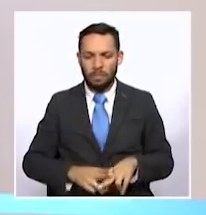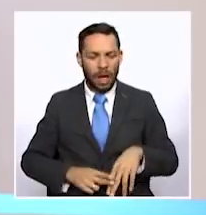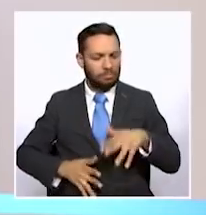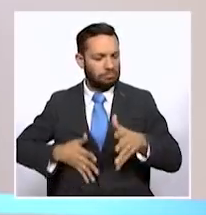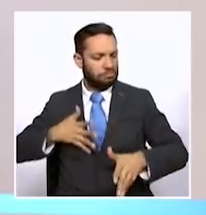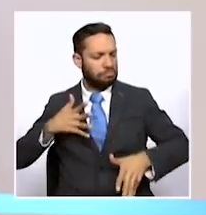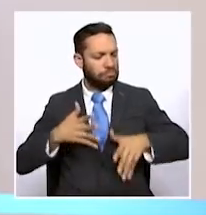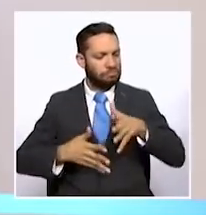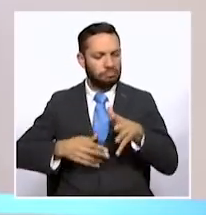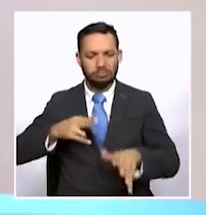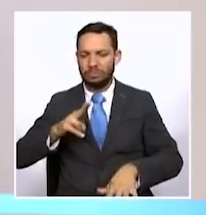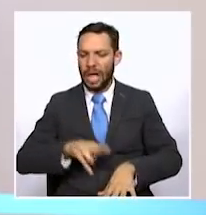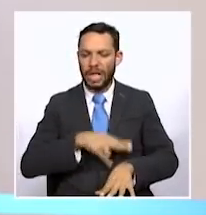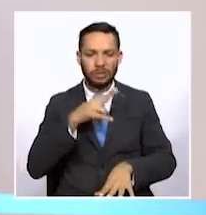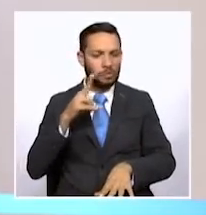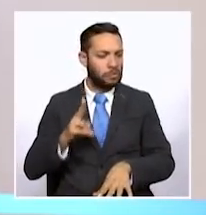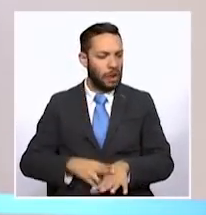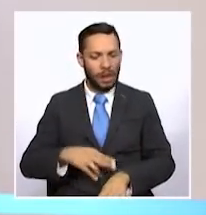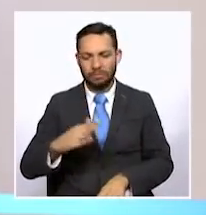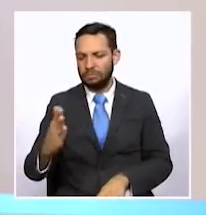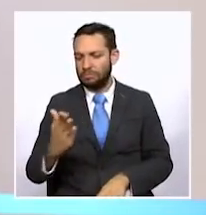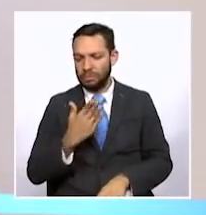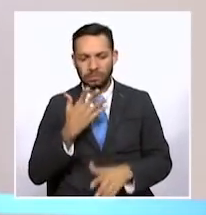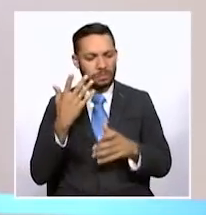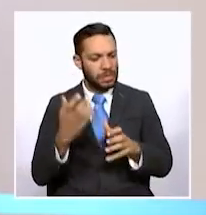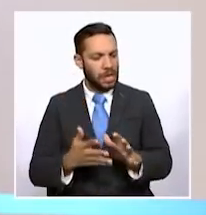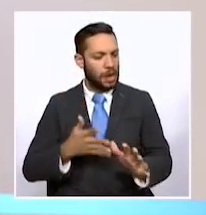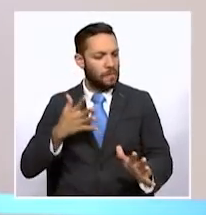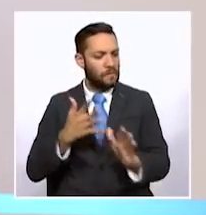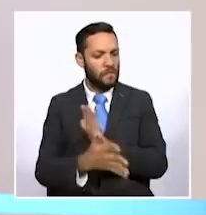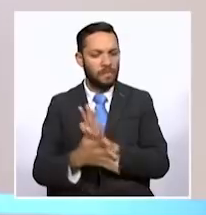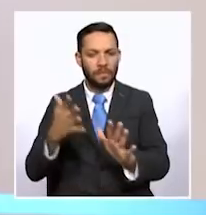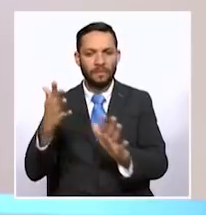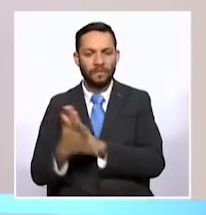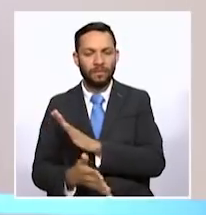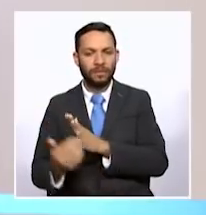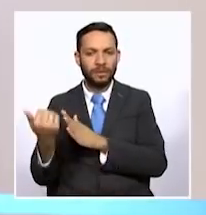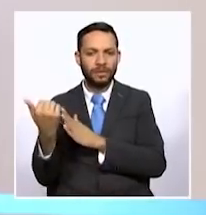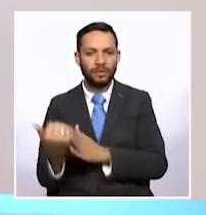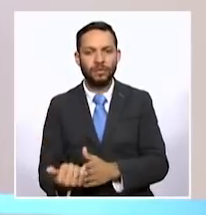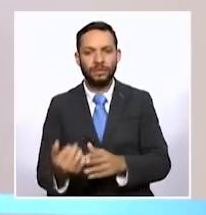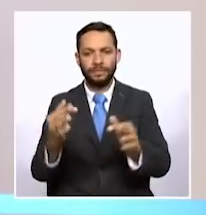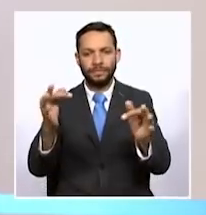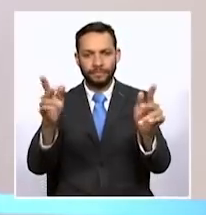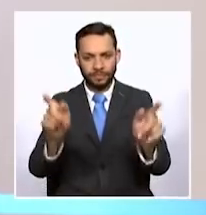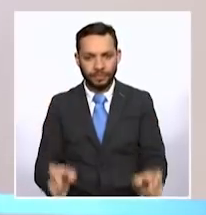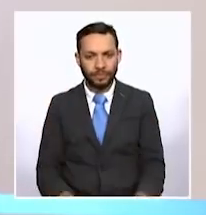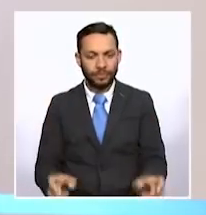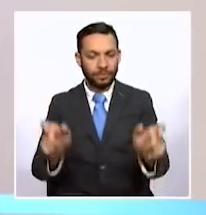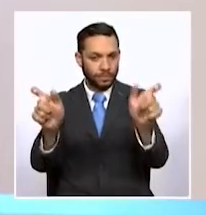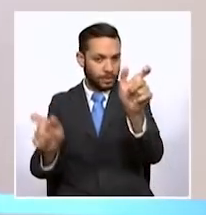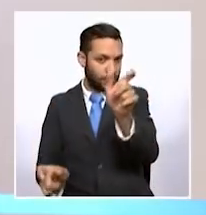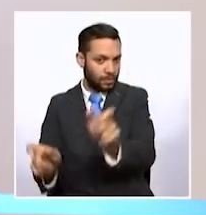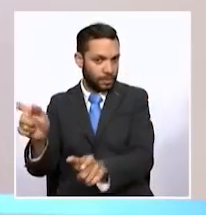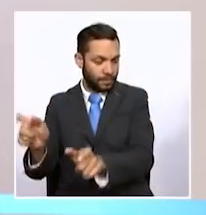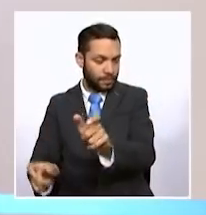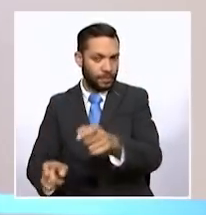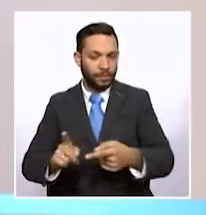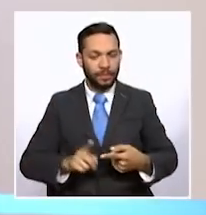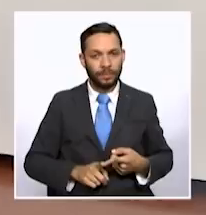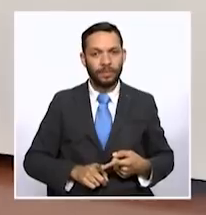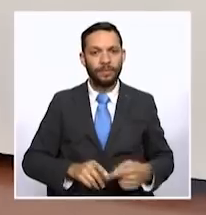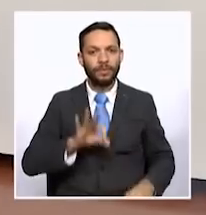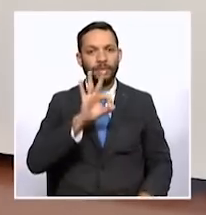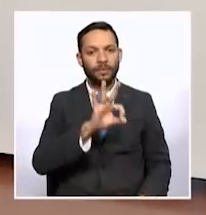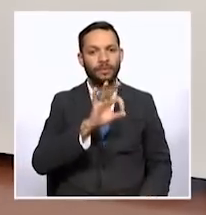del corazón, lo que queremos hacer en bien de la gente. Y ojalá ustedes entiendan la importancia de la consulta. Entonces, el celular